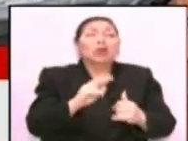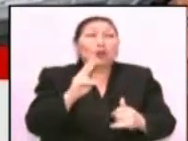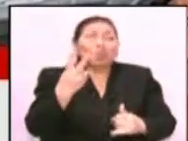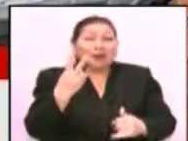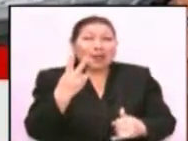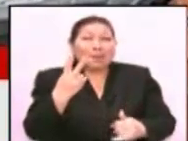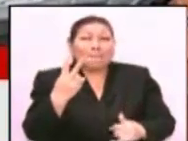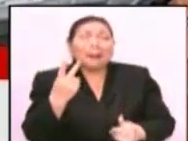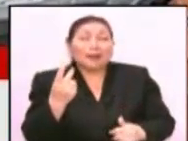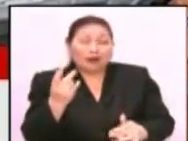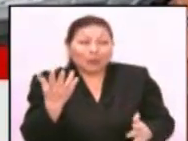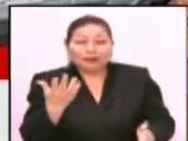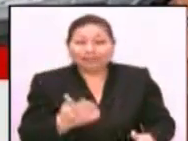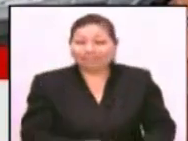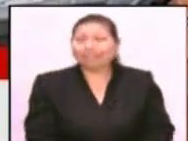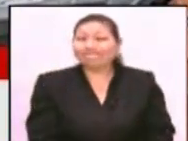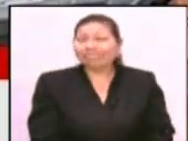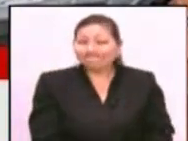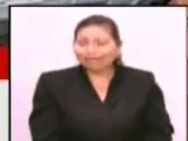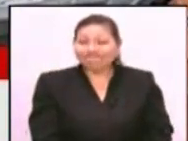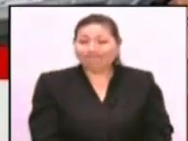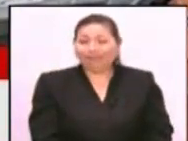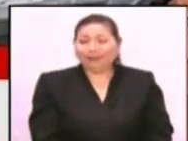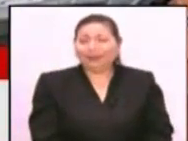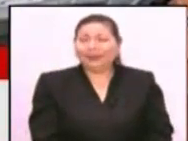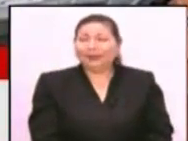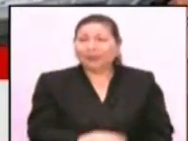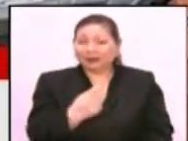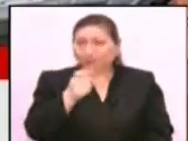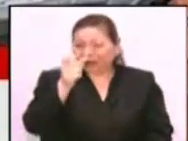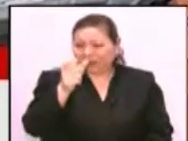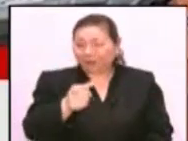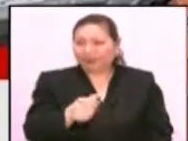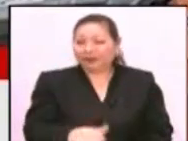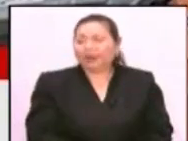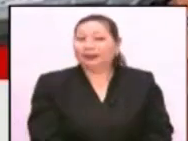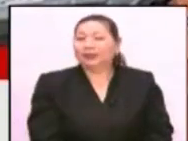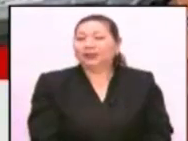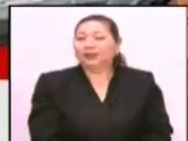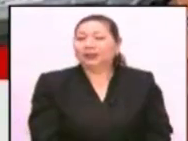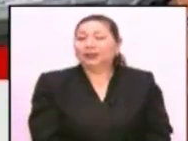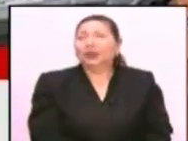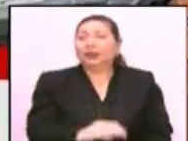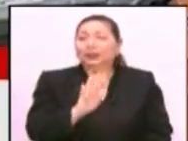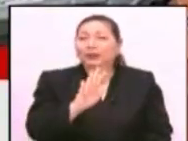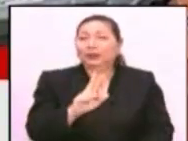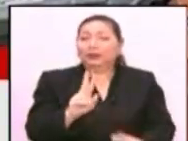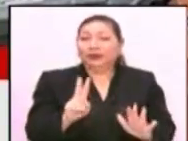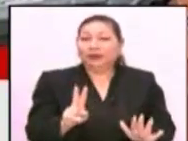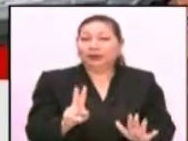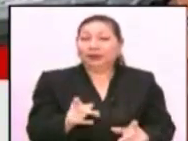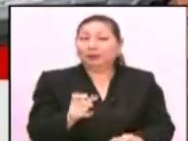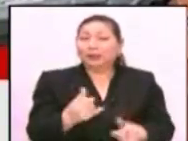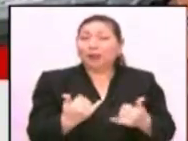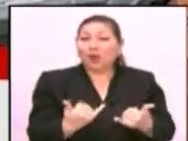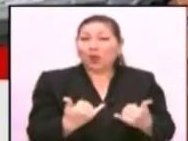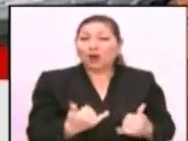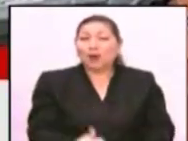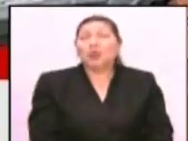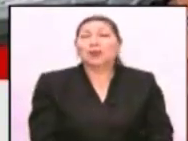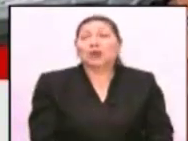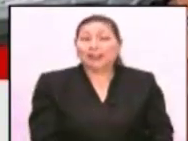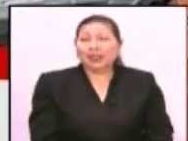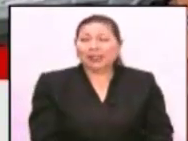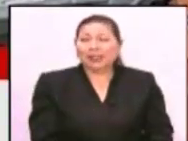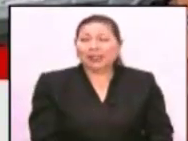Esta es la realidad de nuestra... En la mano derecha, presidente, usted puede ver que el 57% de la población hoy día